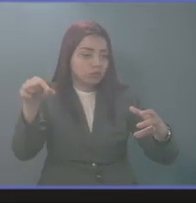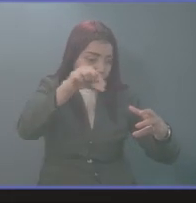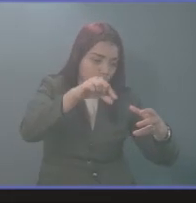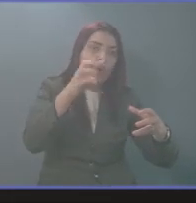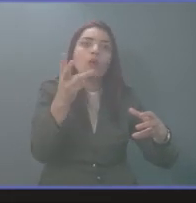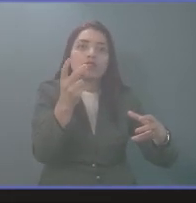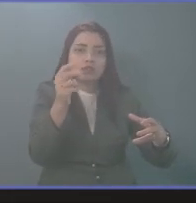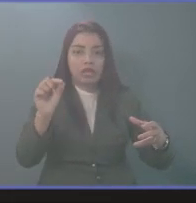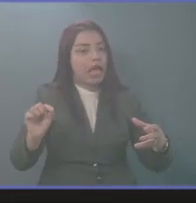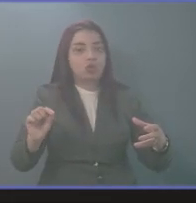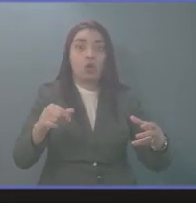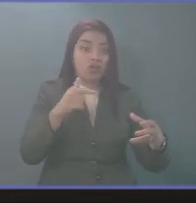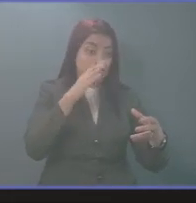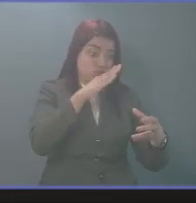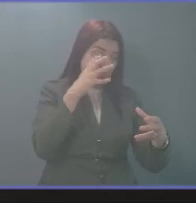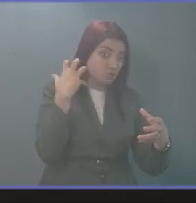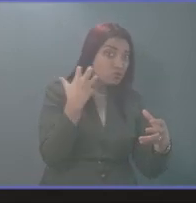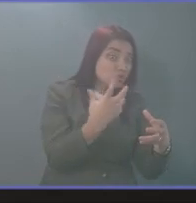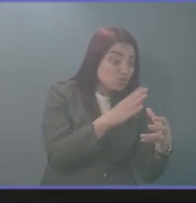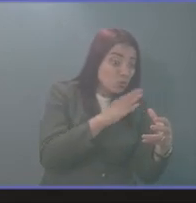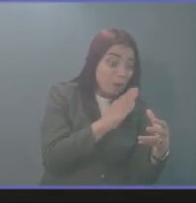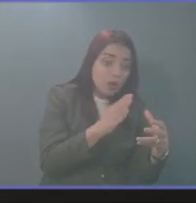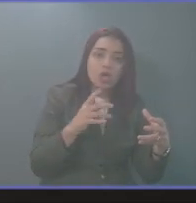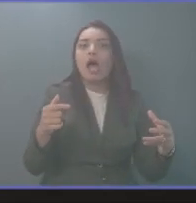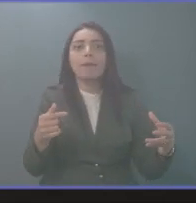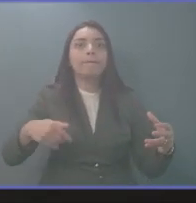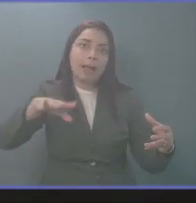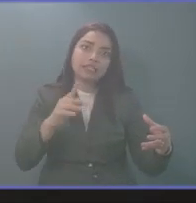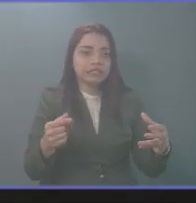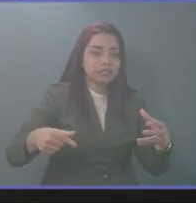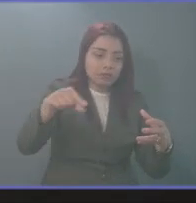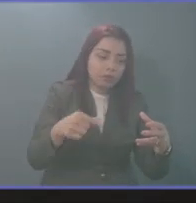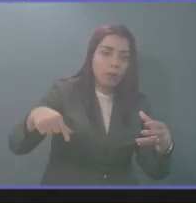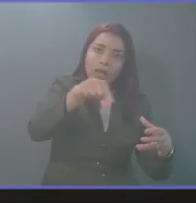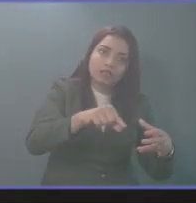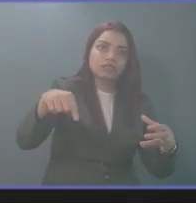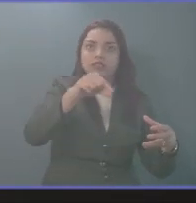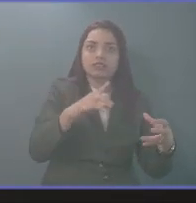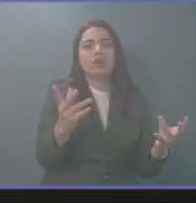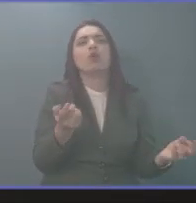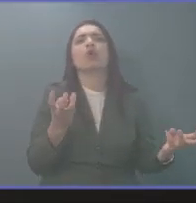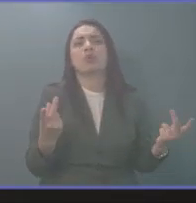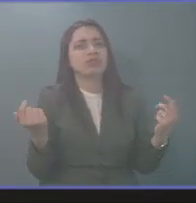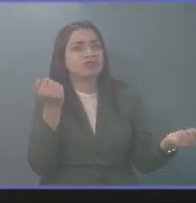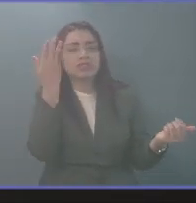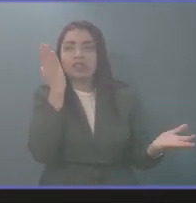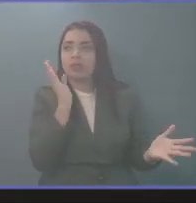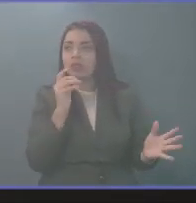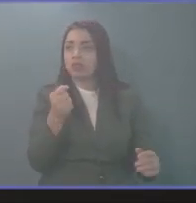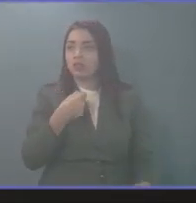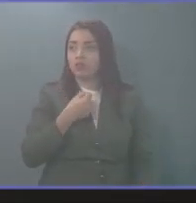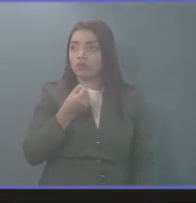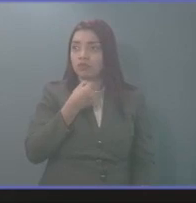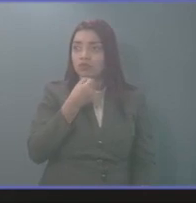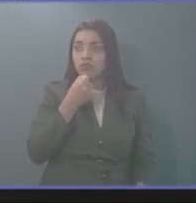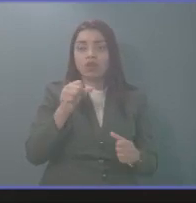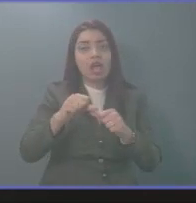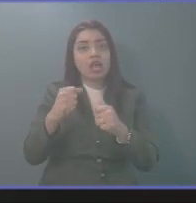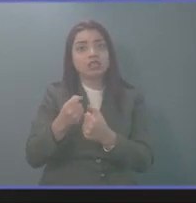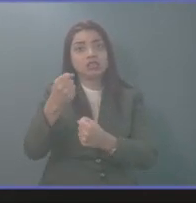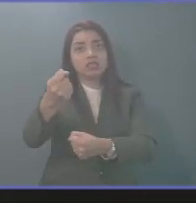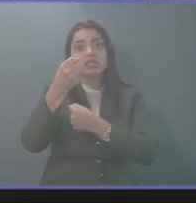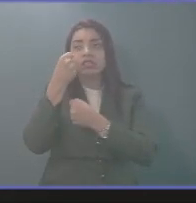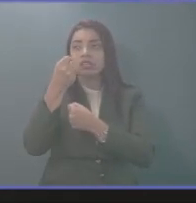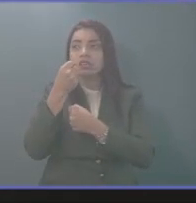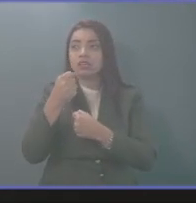tanques, de almacenamiento. Nosotros tenemos noticias donde asegura el sindicato de ANDA.